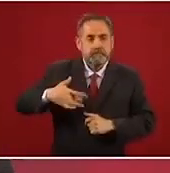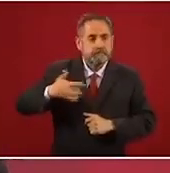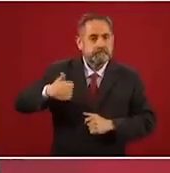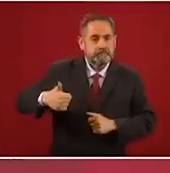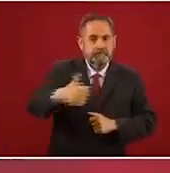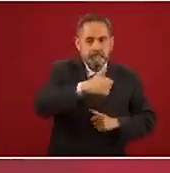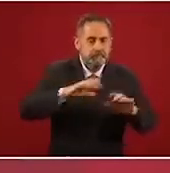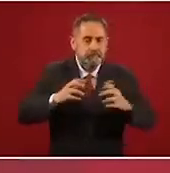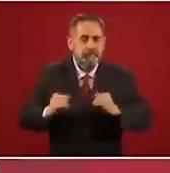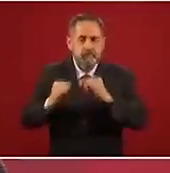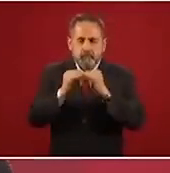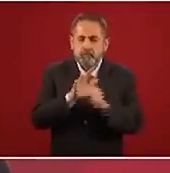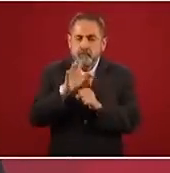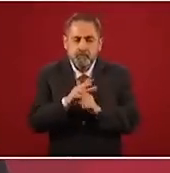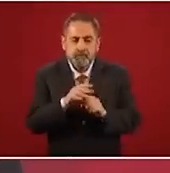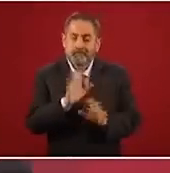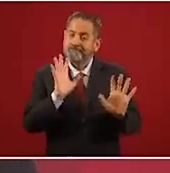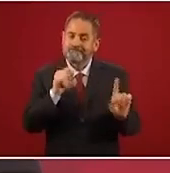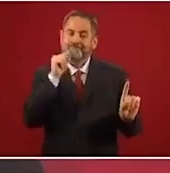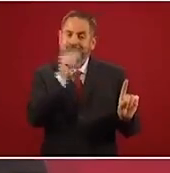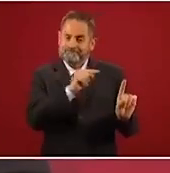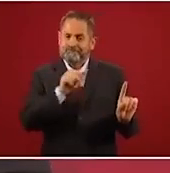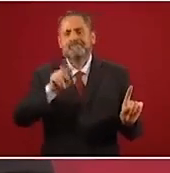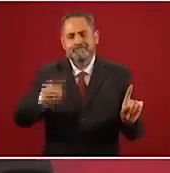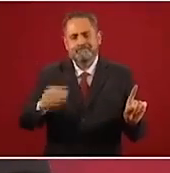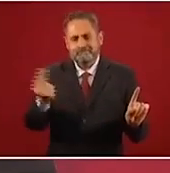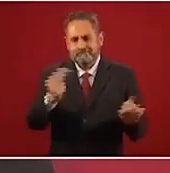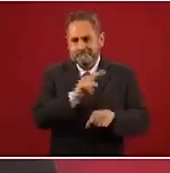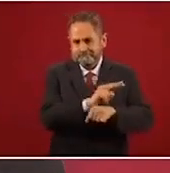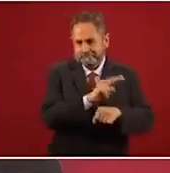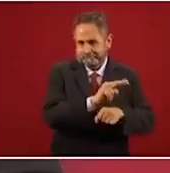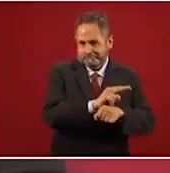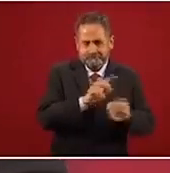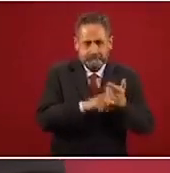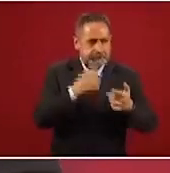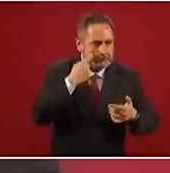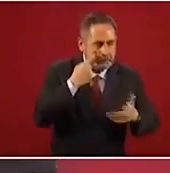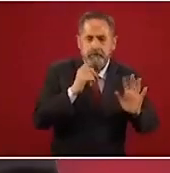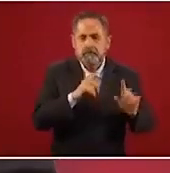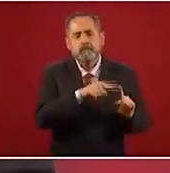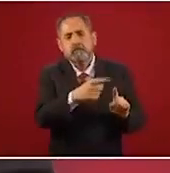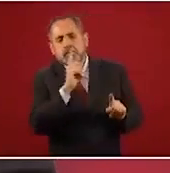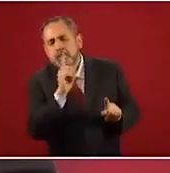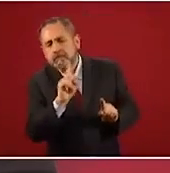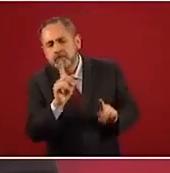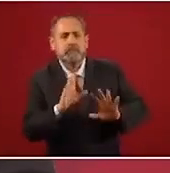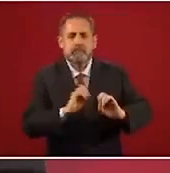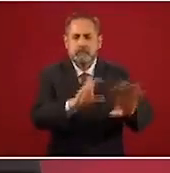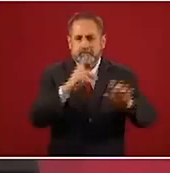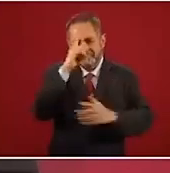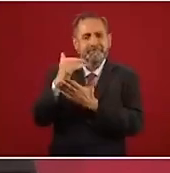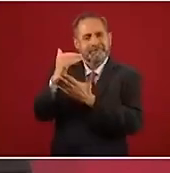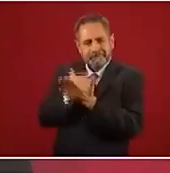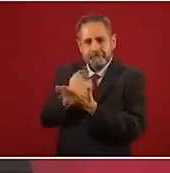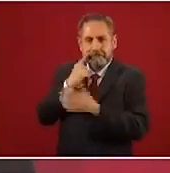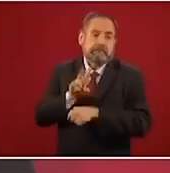de dónde están aquellos puntos donde sí es necesario que se mantengan, y con el espíritu que señaló el presidente desde que la iniciativa, de quitarle la carga de